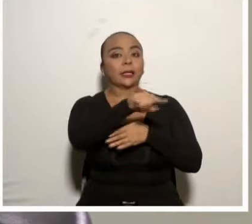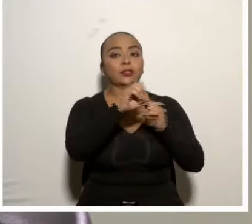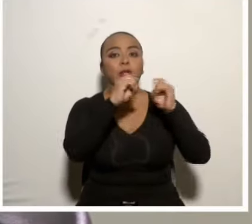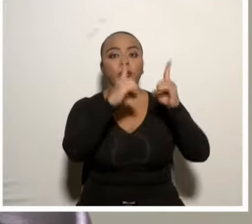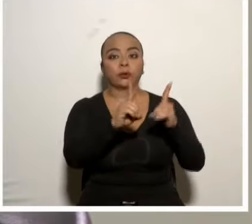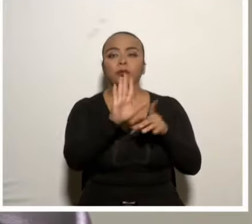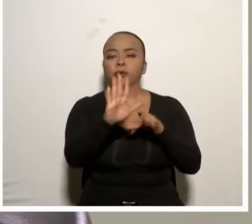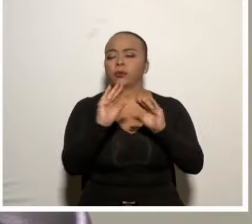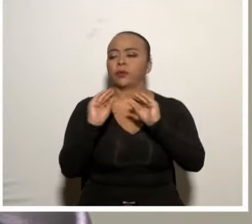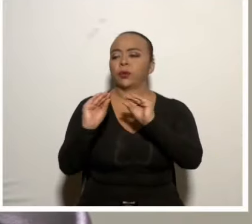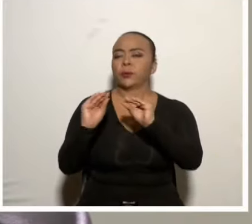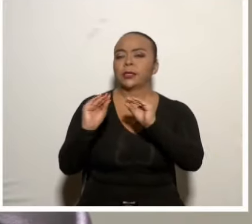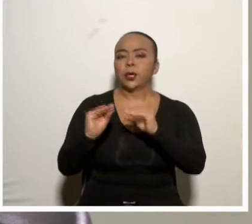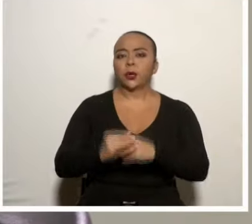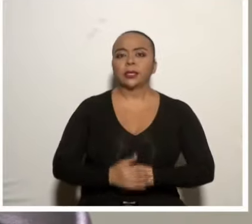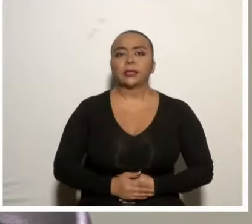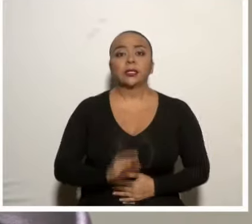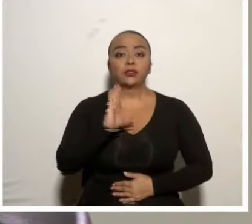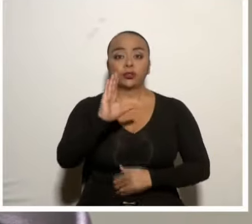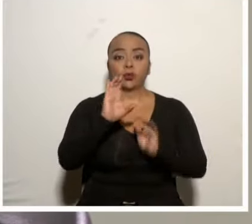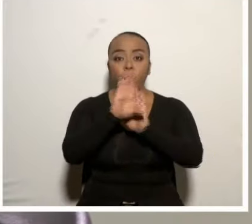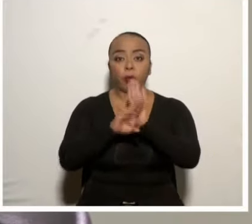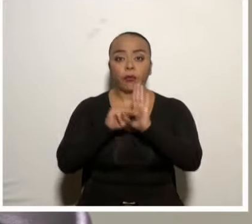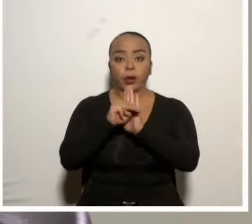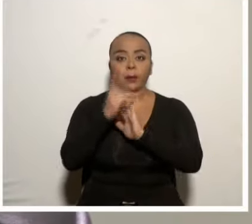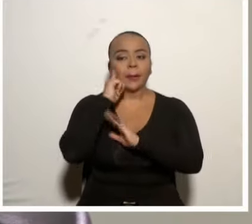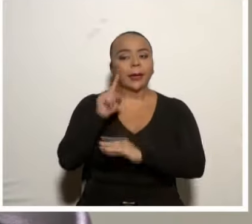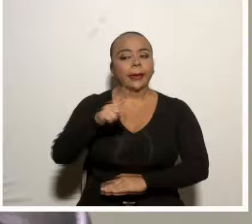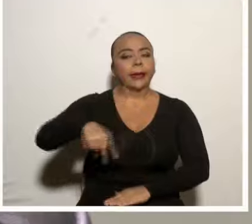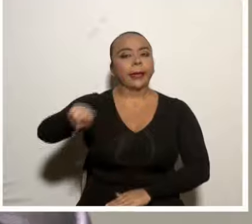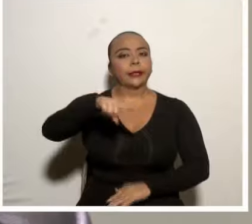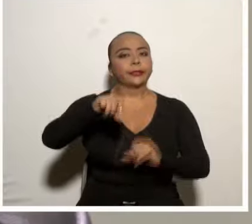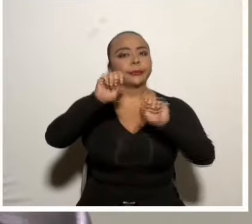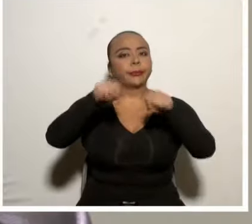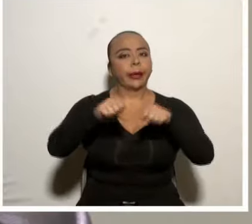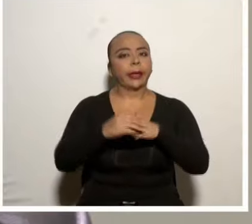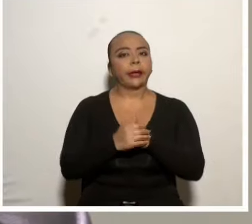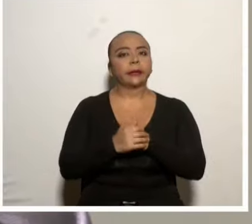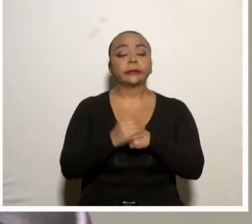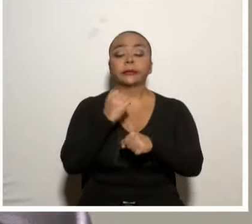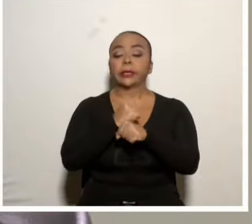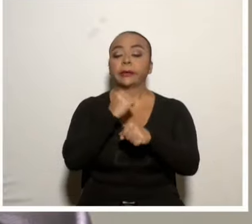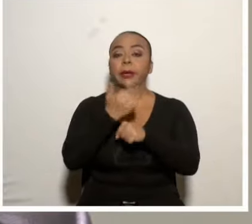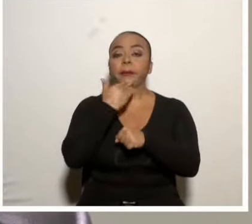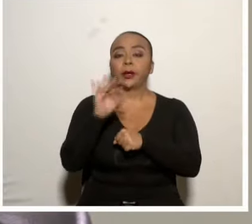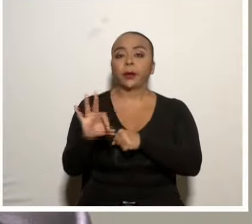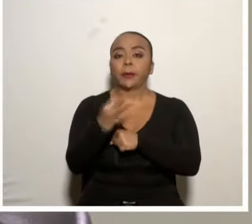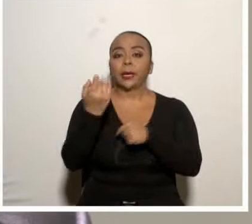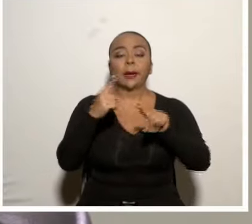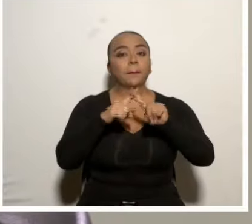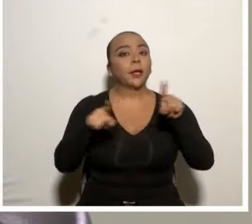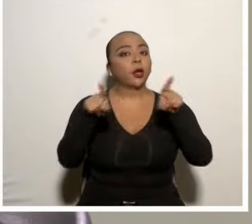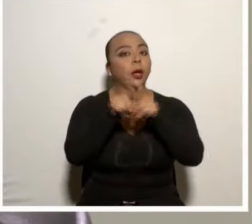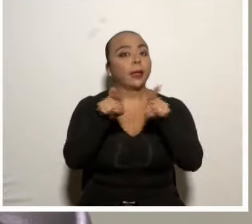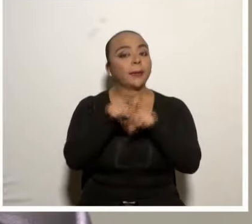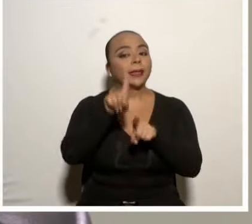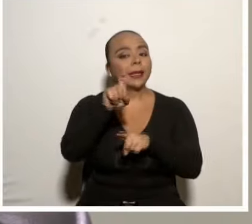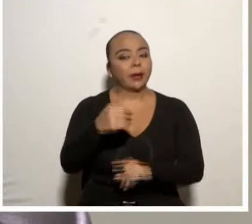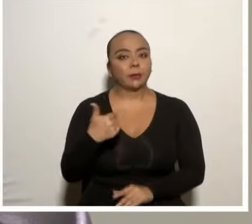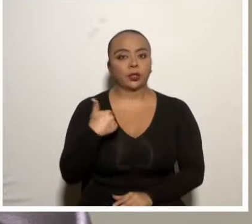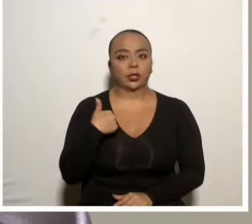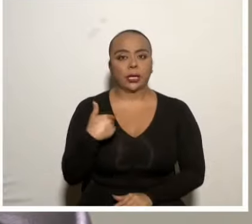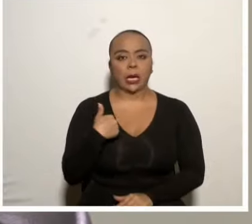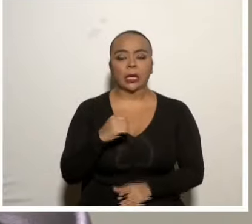sus formaciones, en su currículum, para que ellos puedan ejercer de la mejor manera. Pero que además de eso tenemos que tener